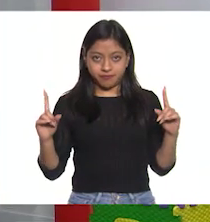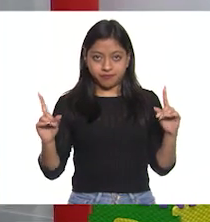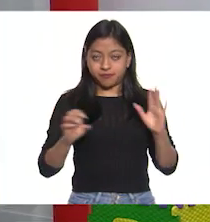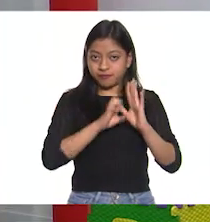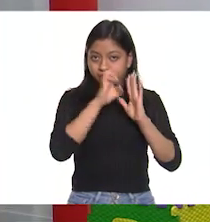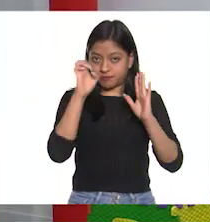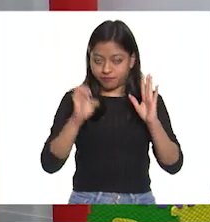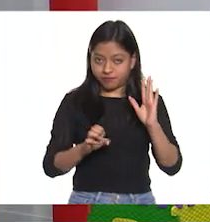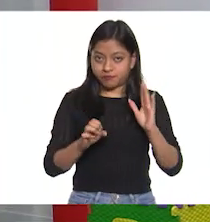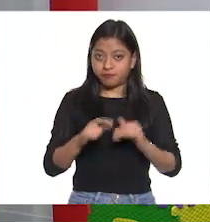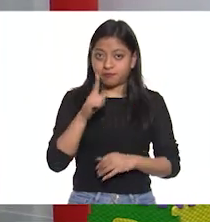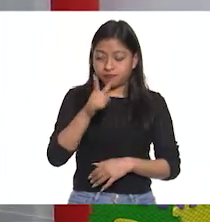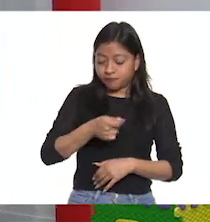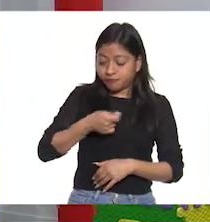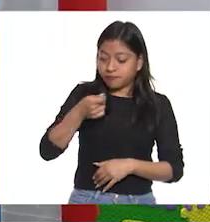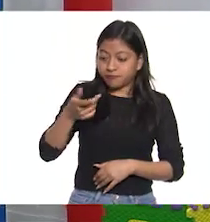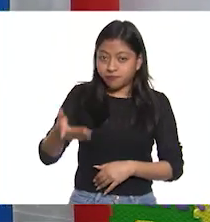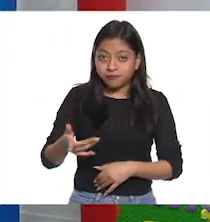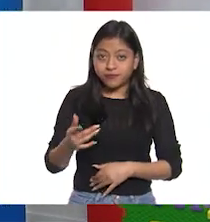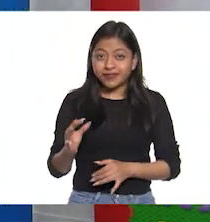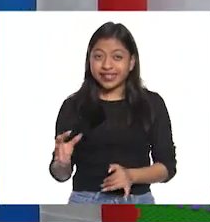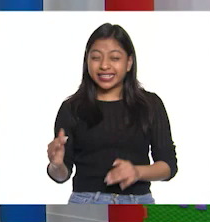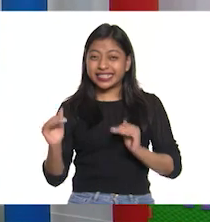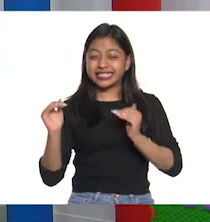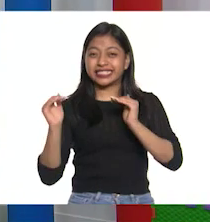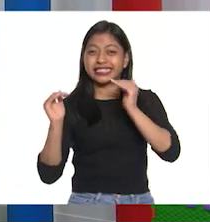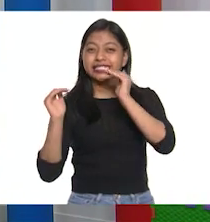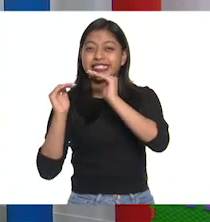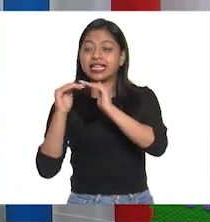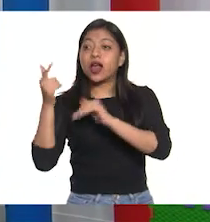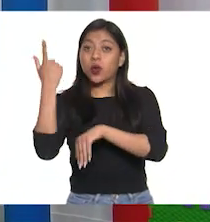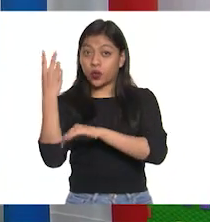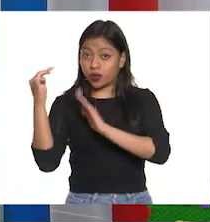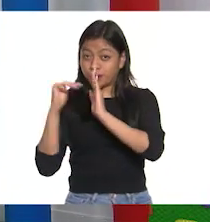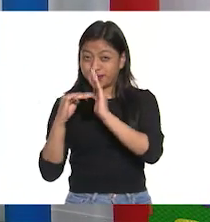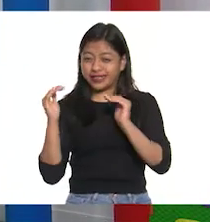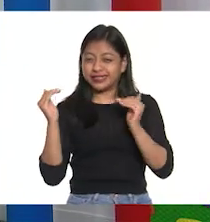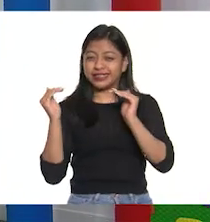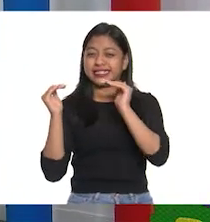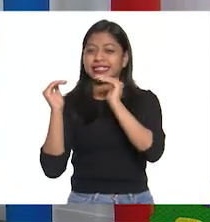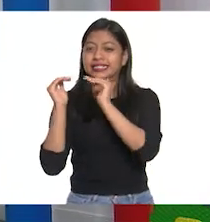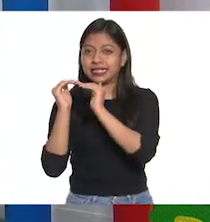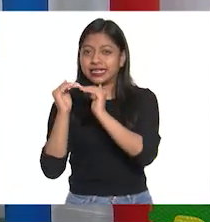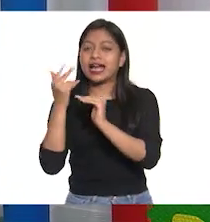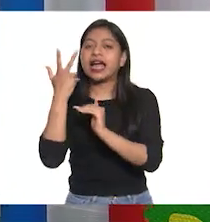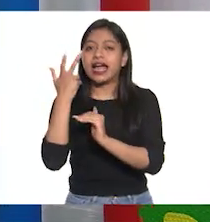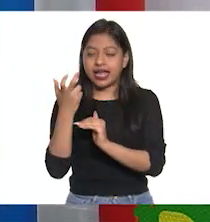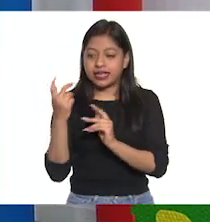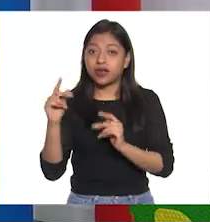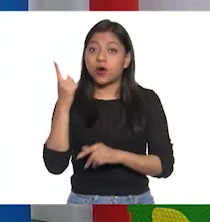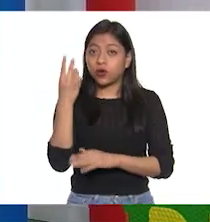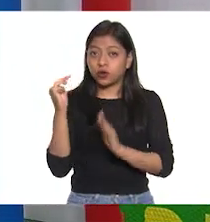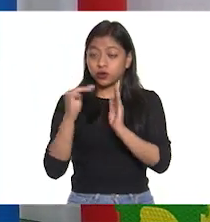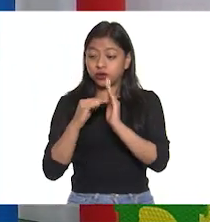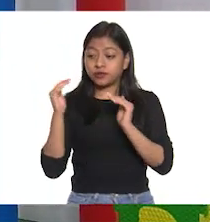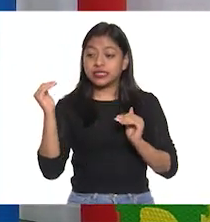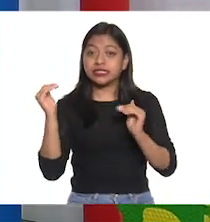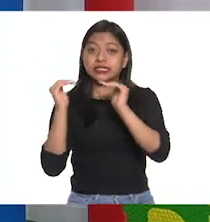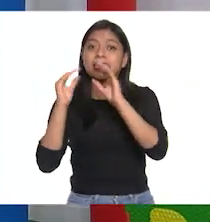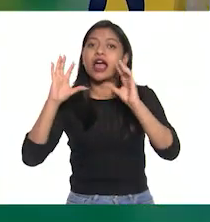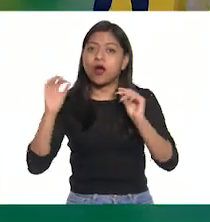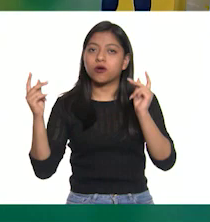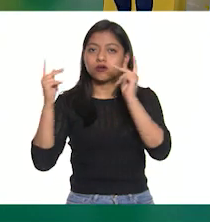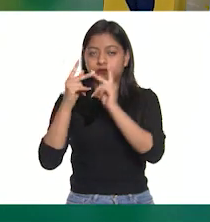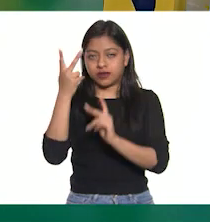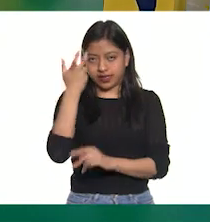llegue primero o se acerque al número 1000 es la que va a ganar. Sí. ¿Sí? Sí. ¿Qué te parece si empiezas tú, Ale,